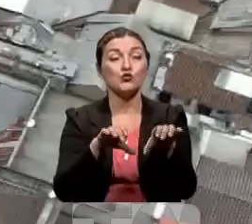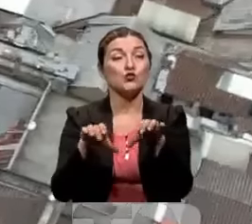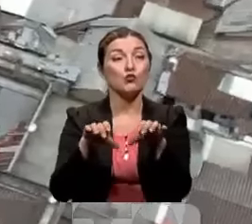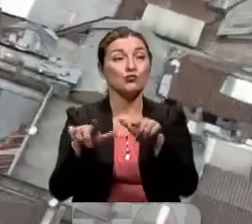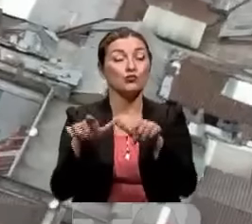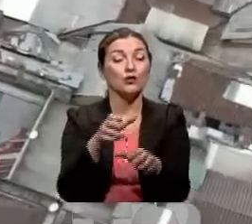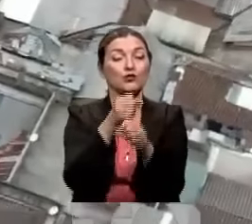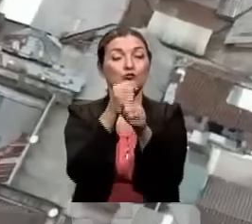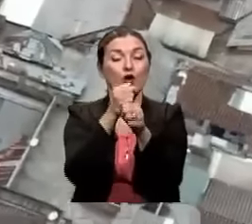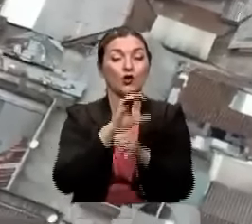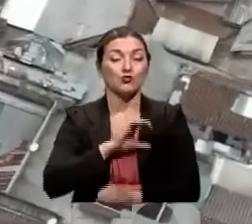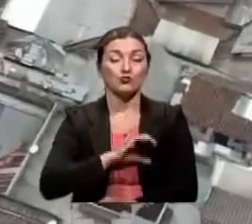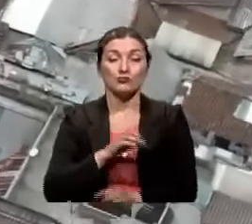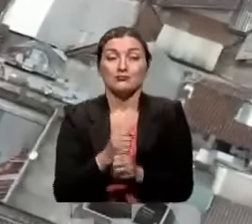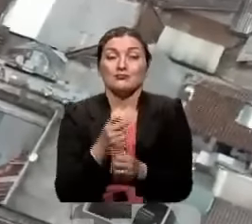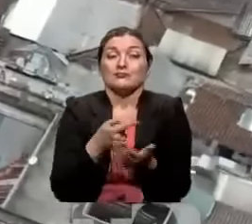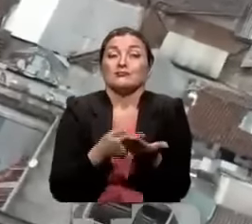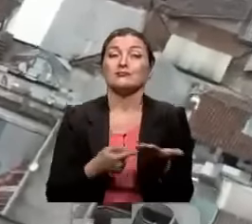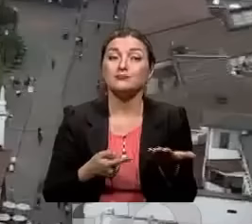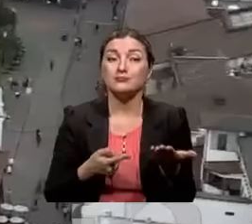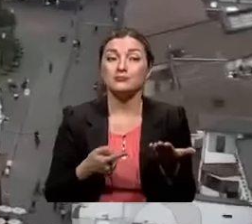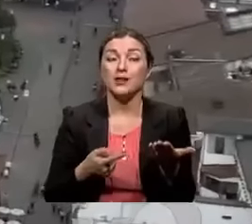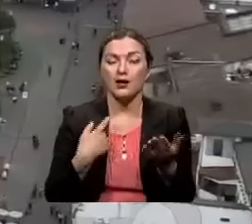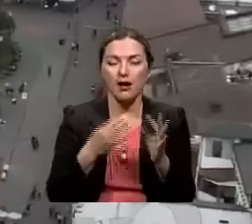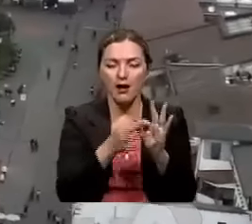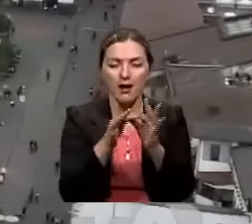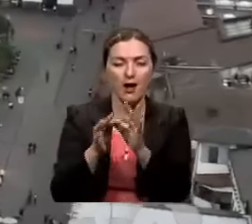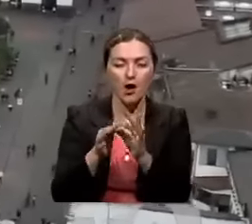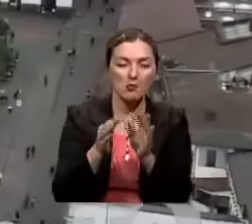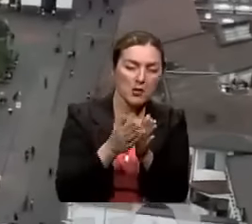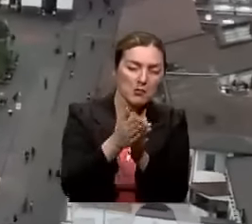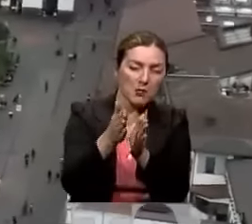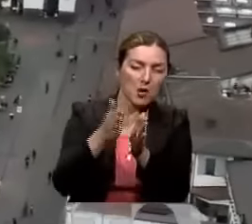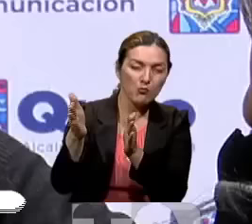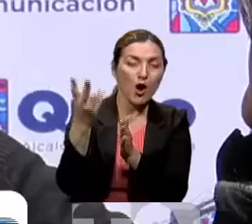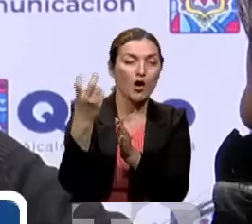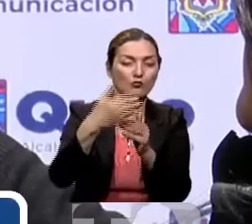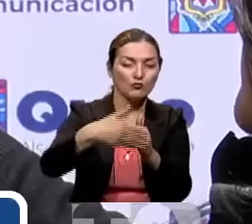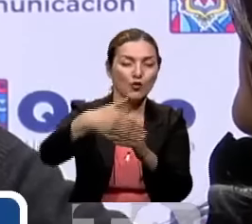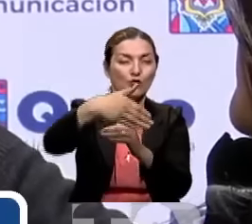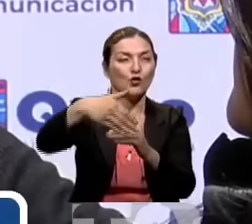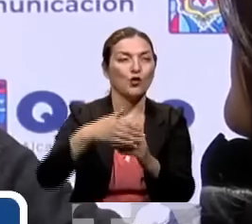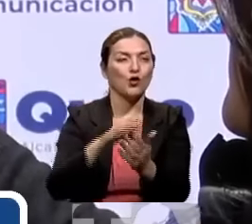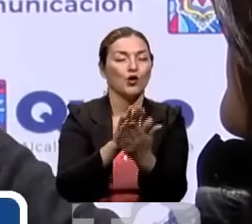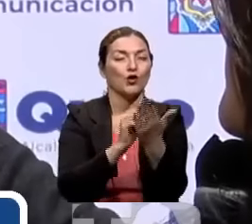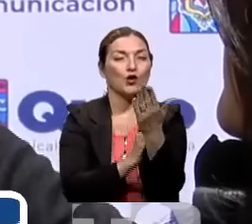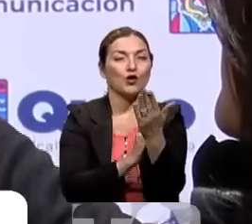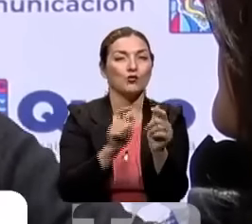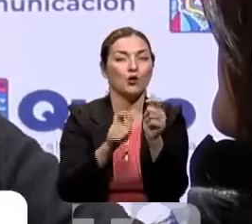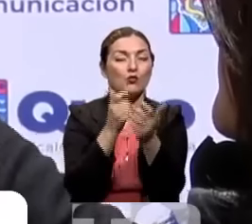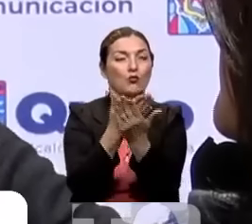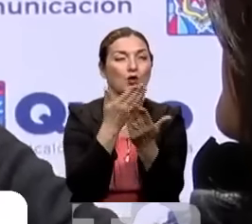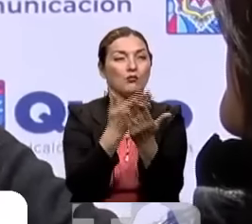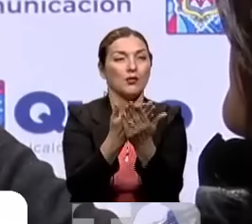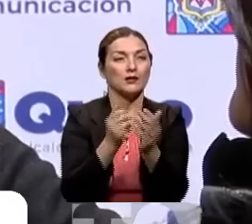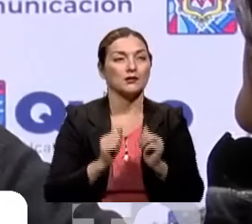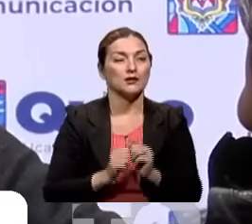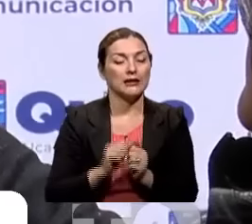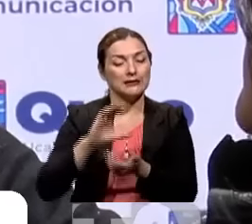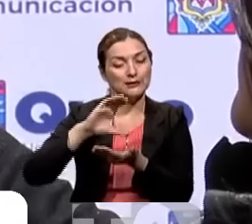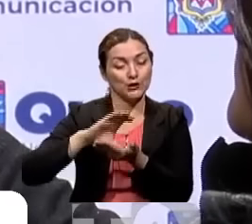la municipalidad realiza una intervención integral en 12 cuadras del casco colonial. Un proyecto ciudadano en realidad de propuestas de los vecinos propios del Centro